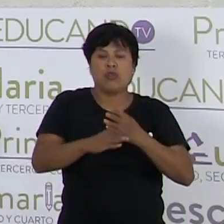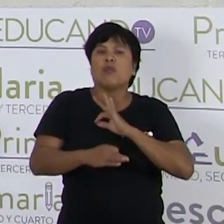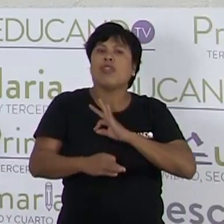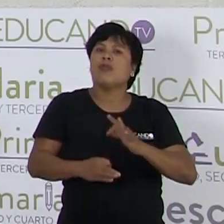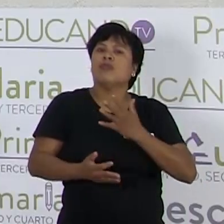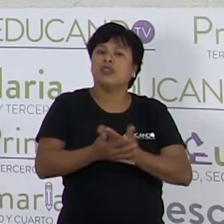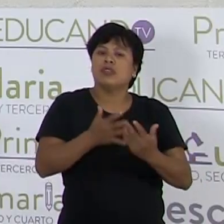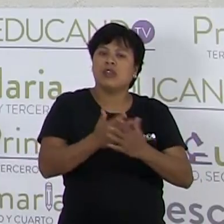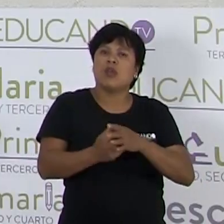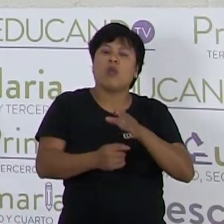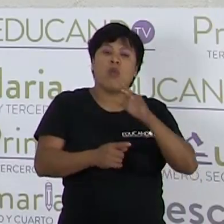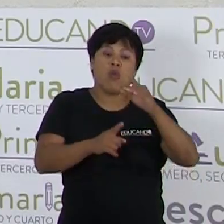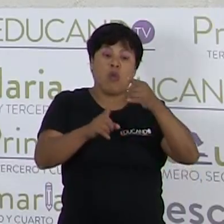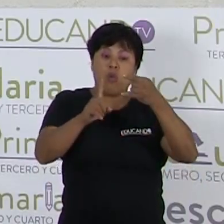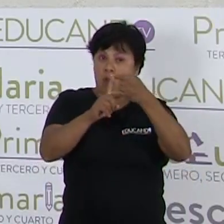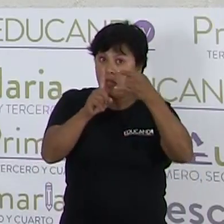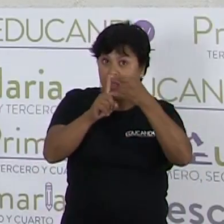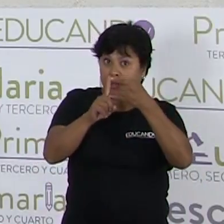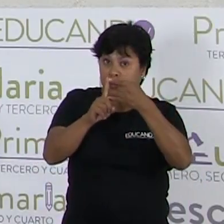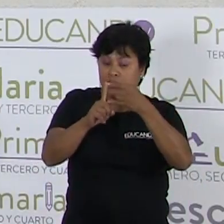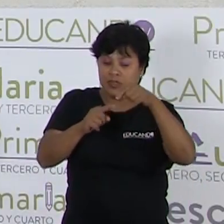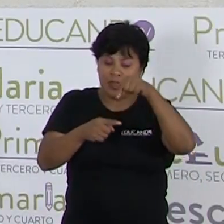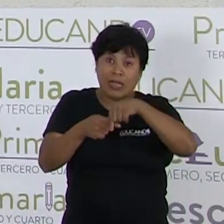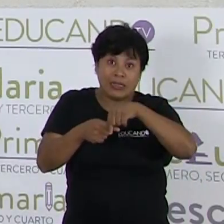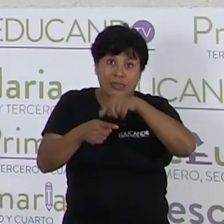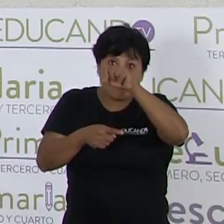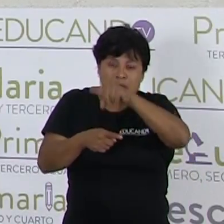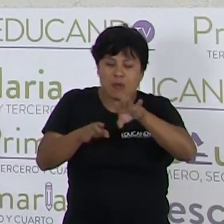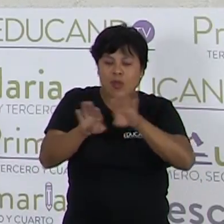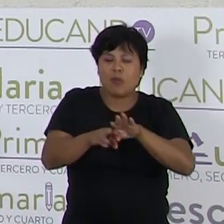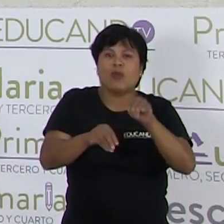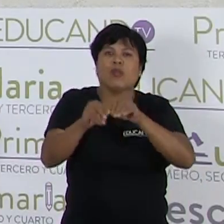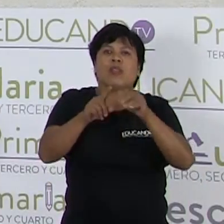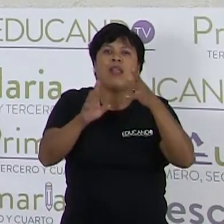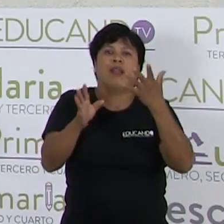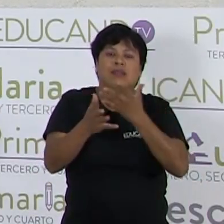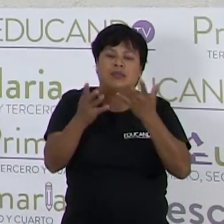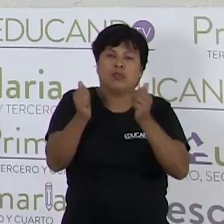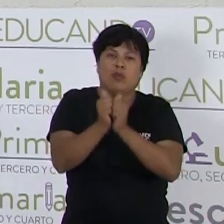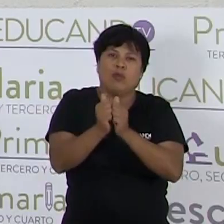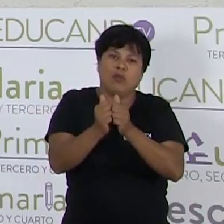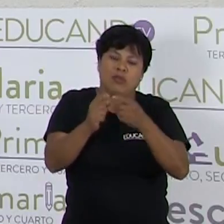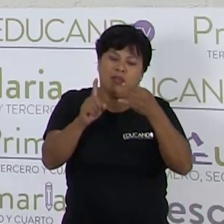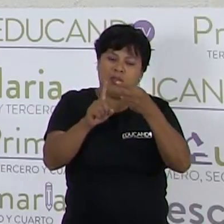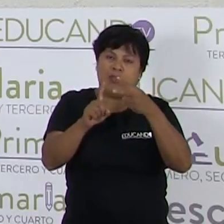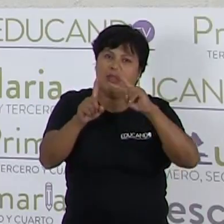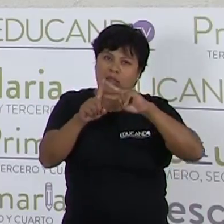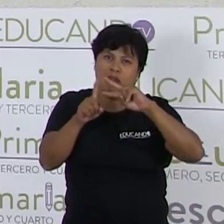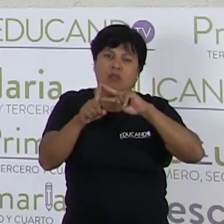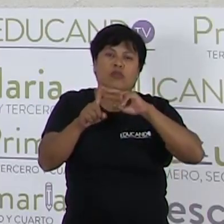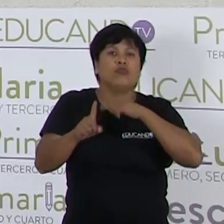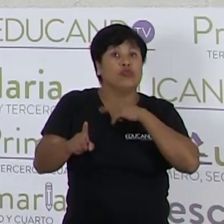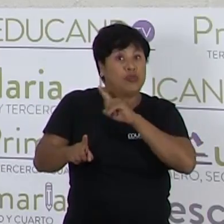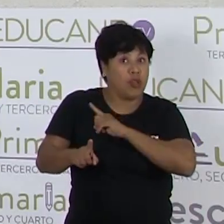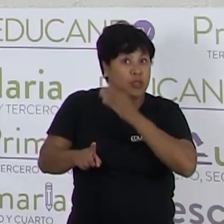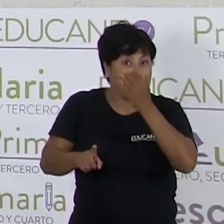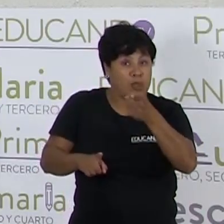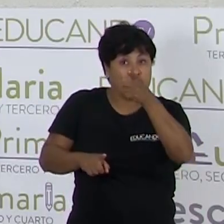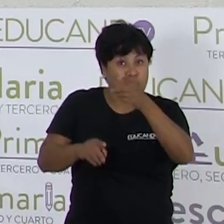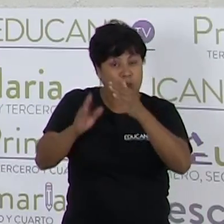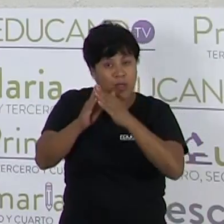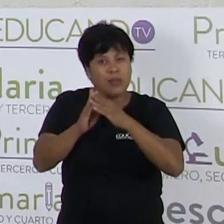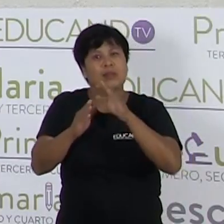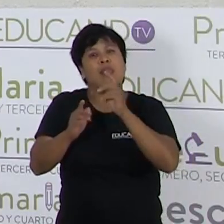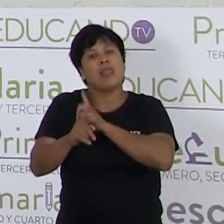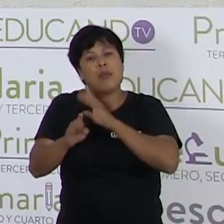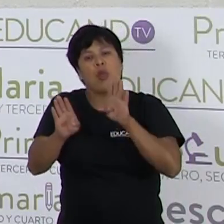formando cuadriláteros a partir de triángulos. Bien, solo te pido que en casita repases